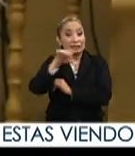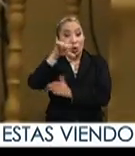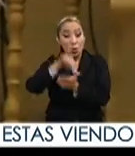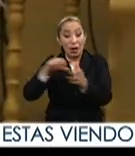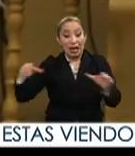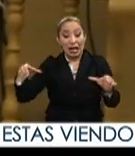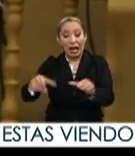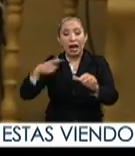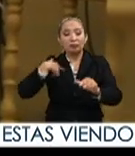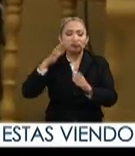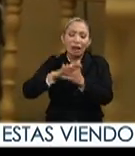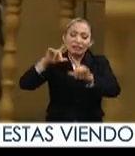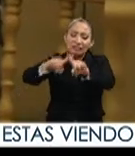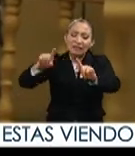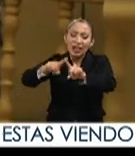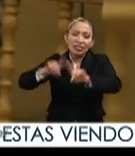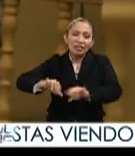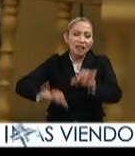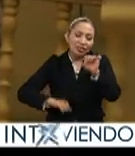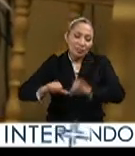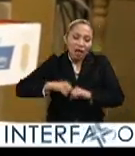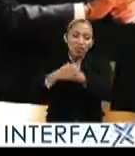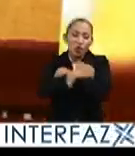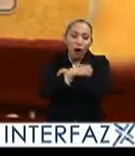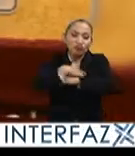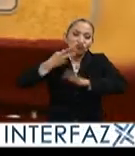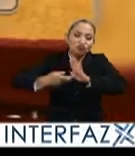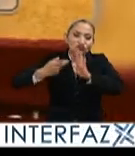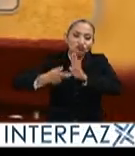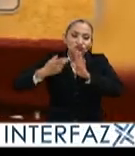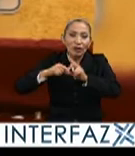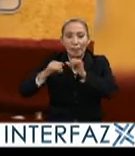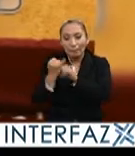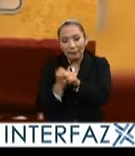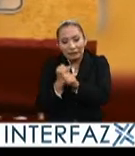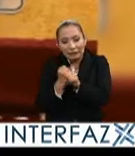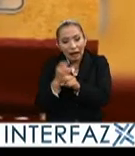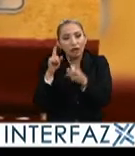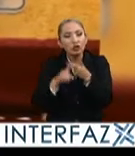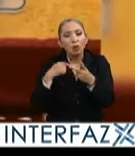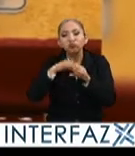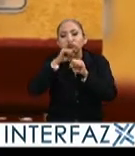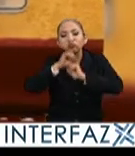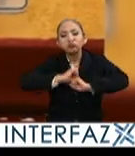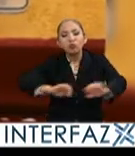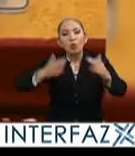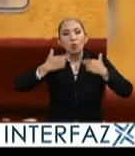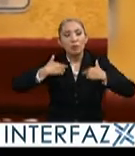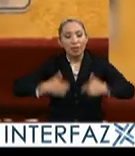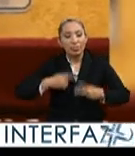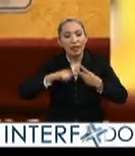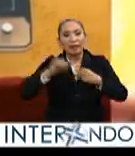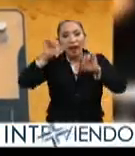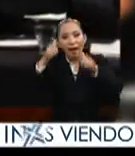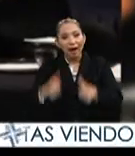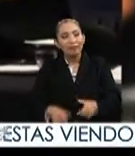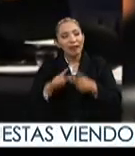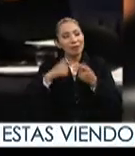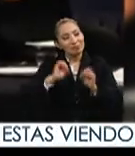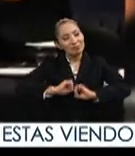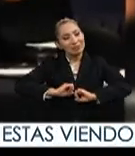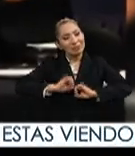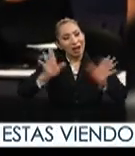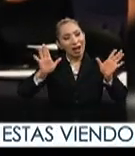centro ofrecerán una amplia gama de actividades de educación continua, investigación, difusión humanística, artística y,